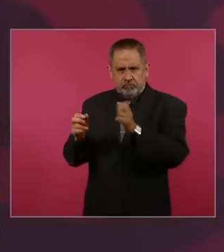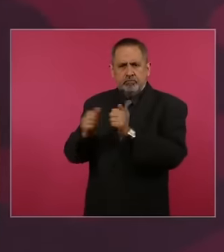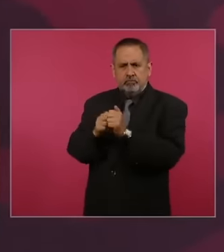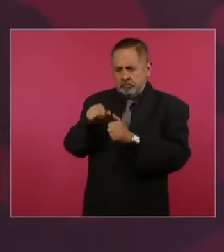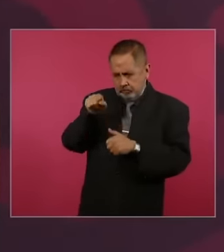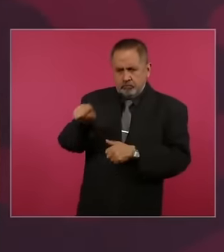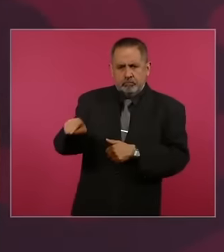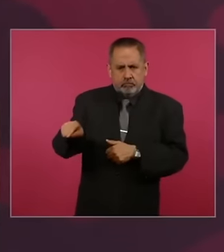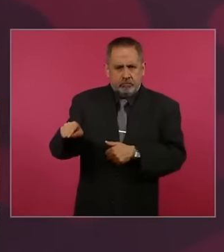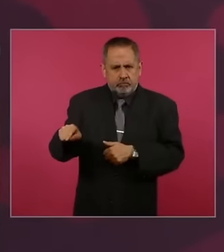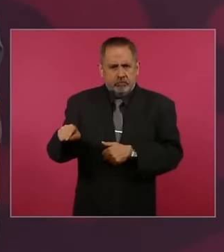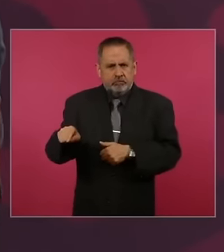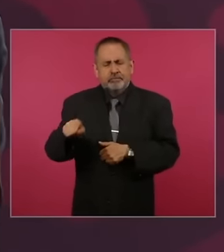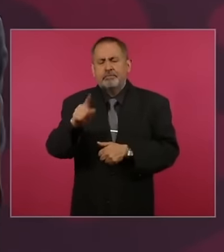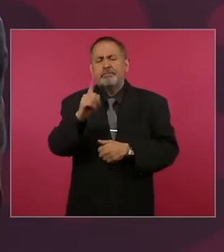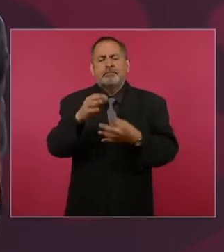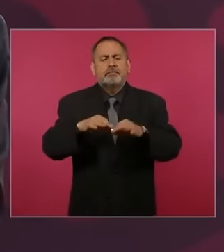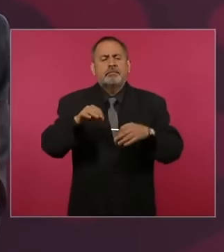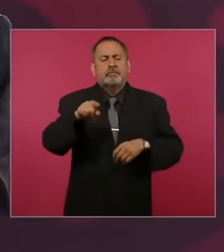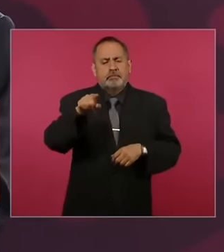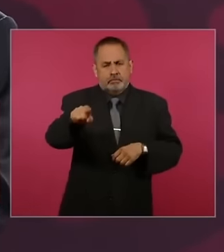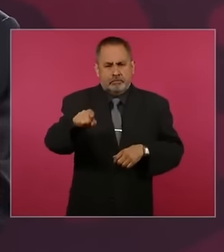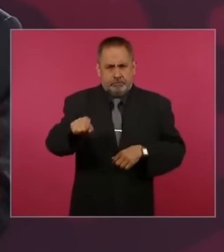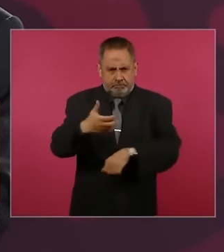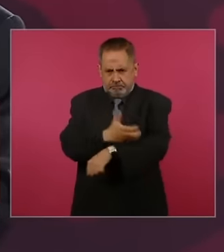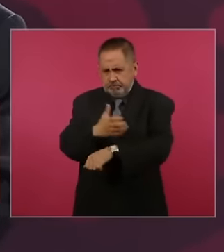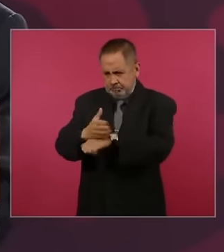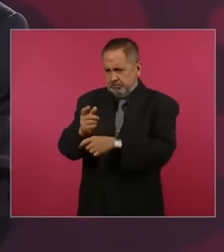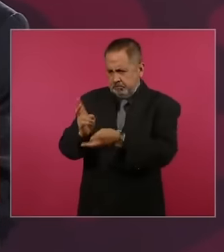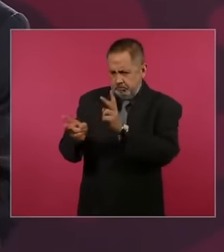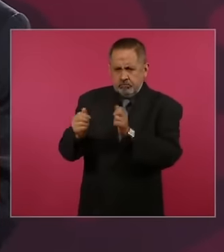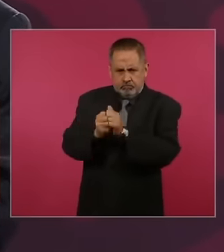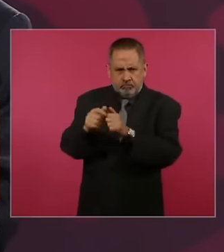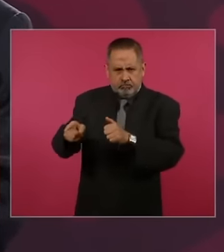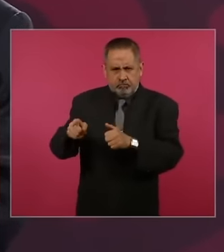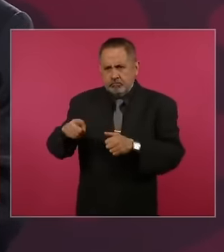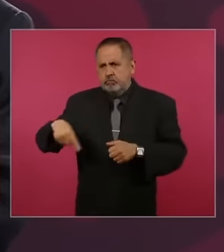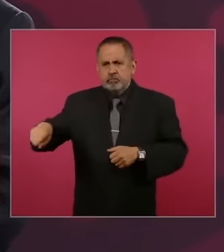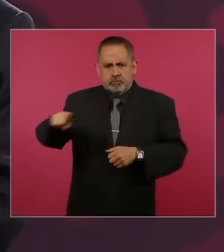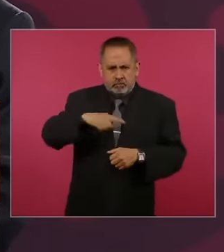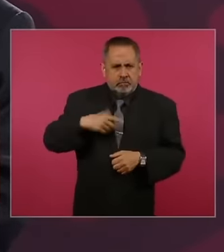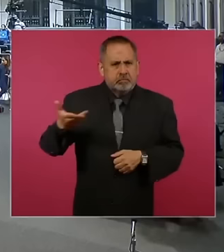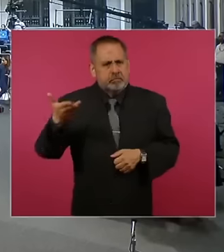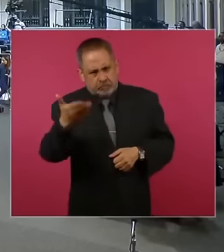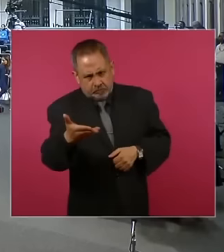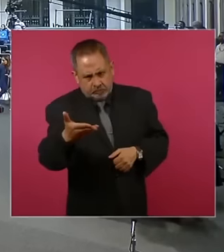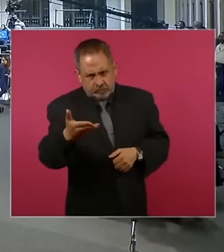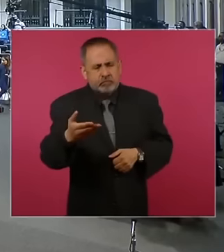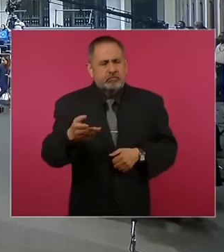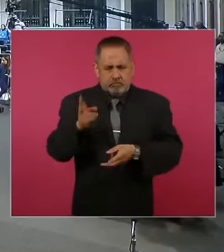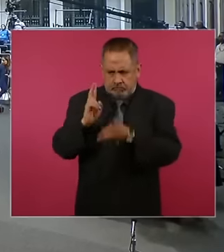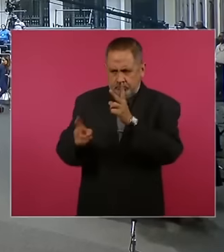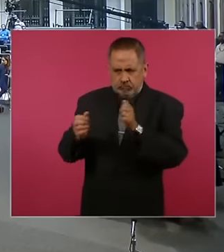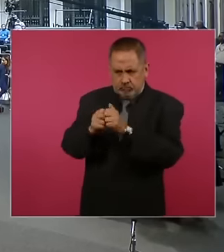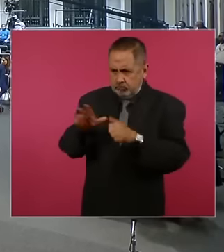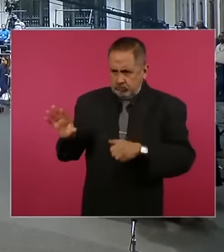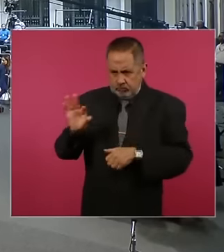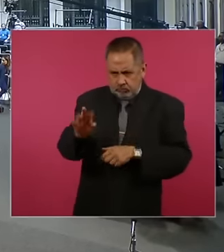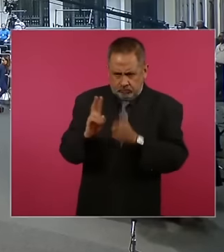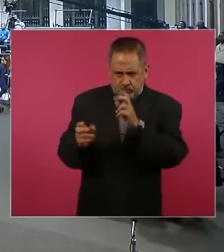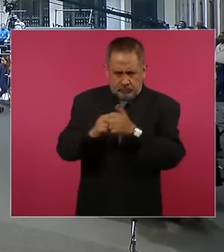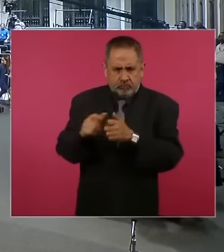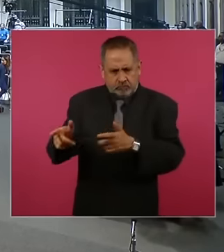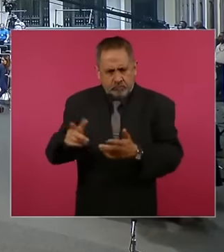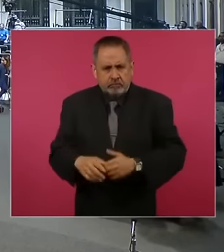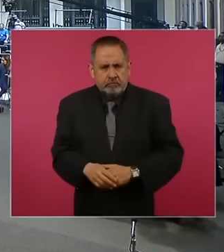con sobre todo con los compañeros que están haciendo la petición. Sí, pues, a través tuyo. Así